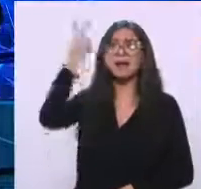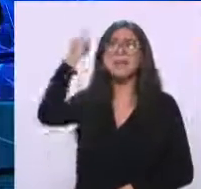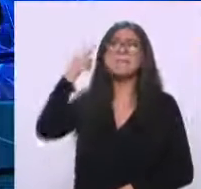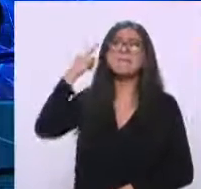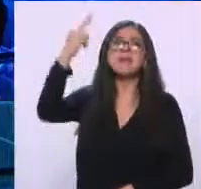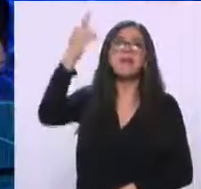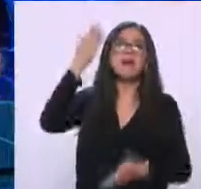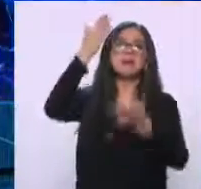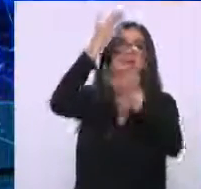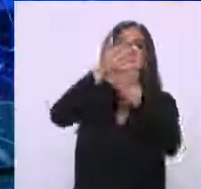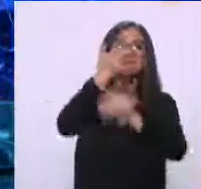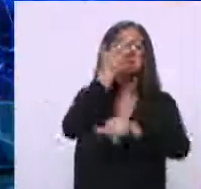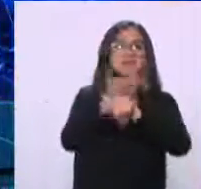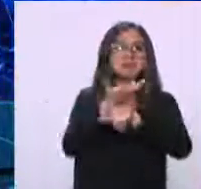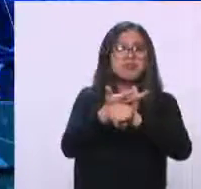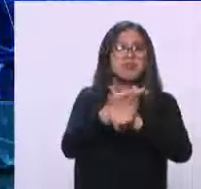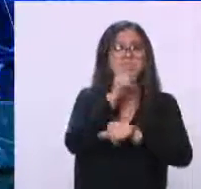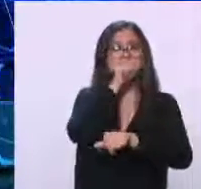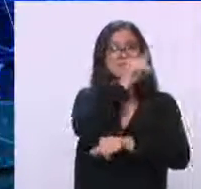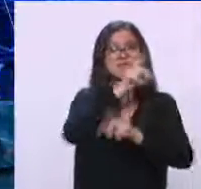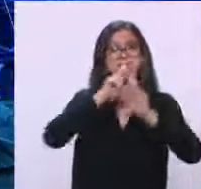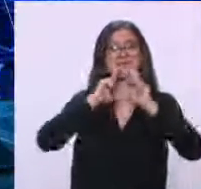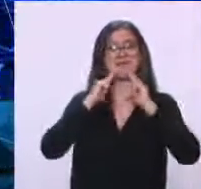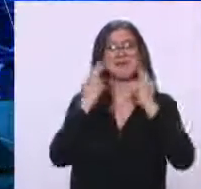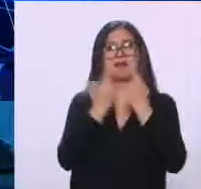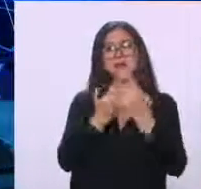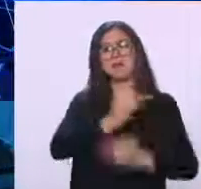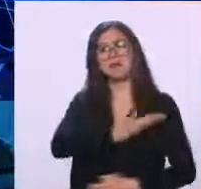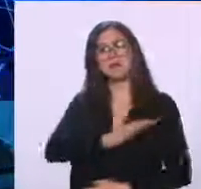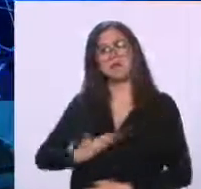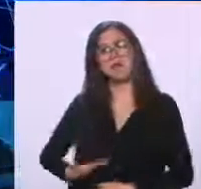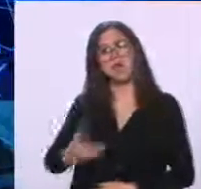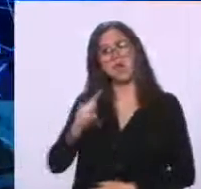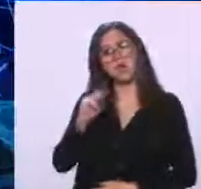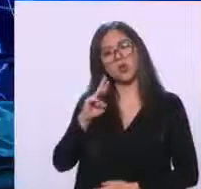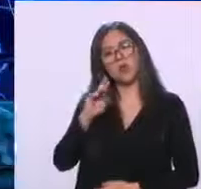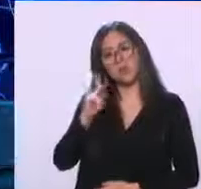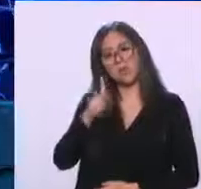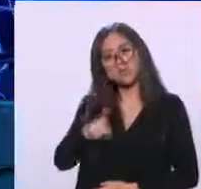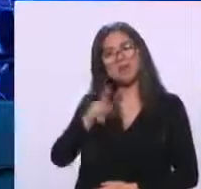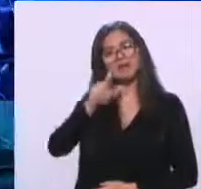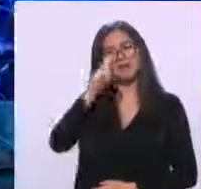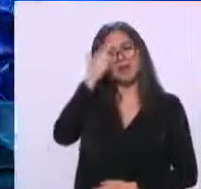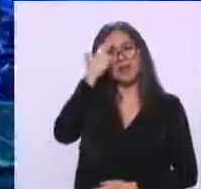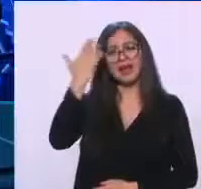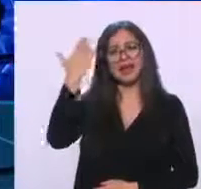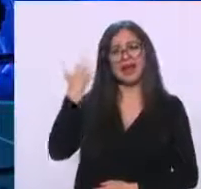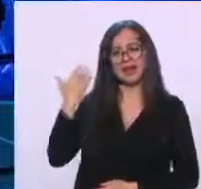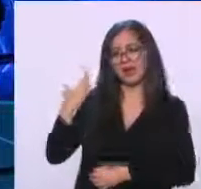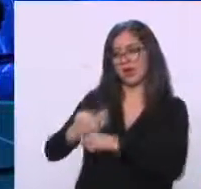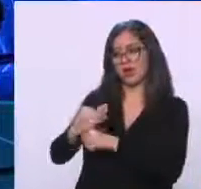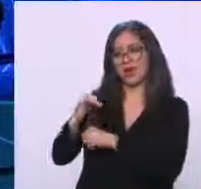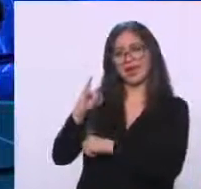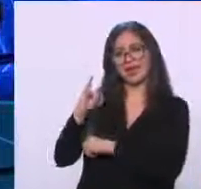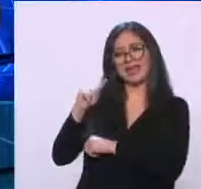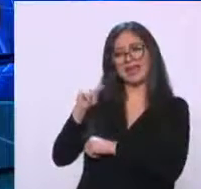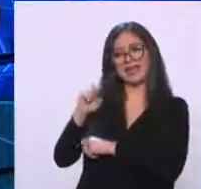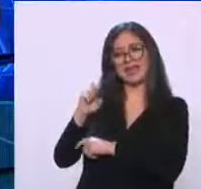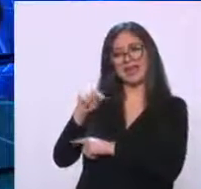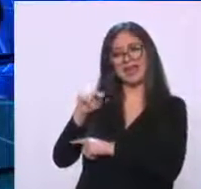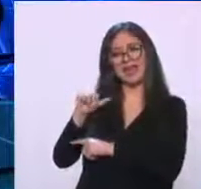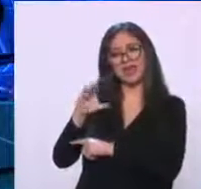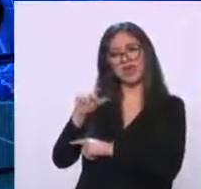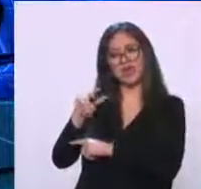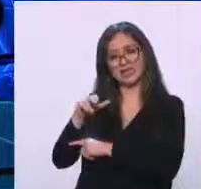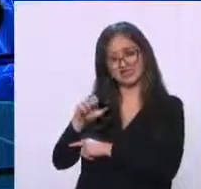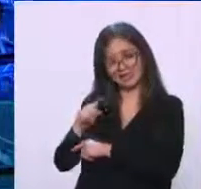Unidos y su reunión ahí con el presidente Donald Trump. Hace unos momentos hablábamos con el internacionalista José Luis Cruz Guízar que los